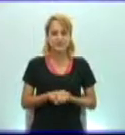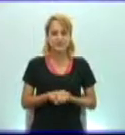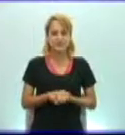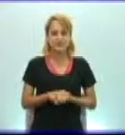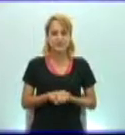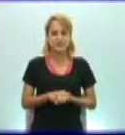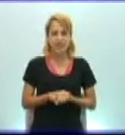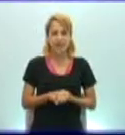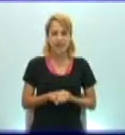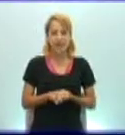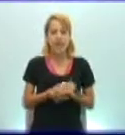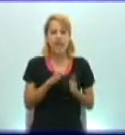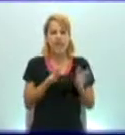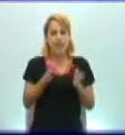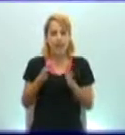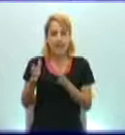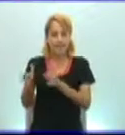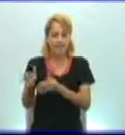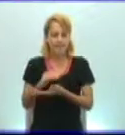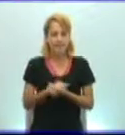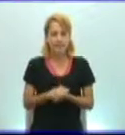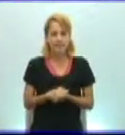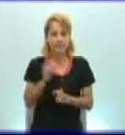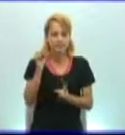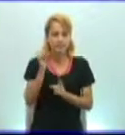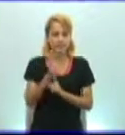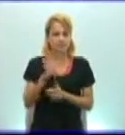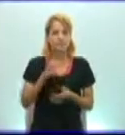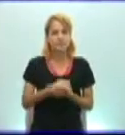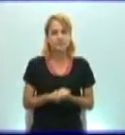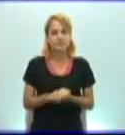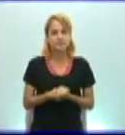sus partes y sus clases. Empecemos.